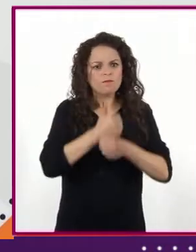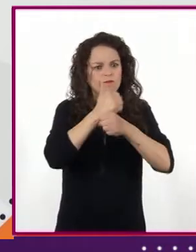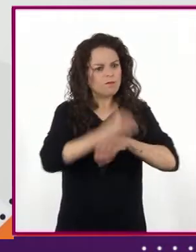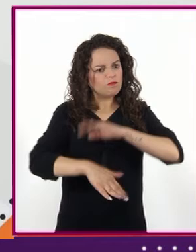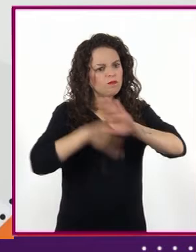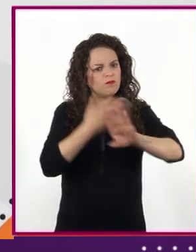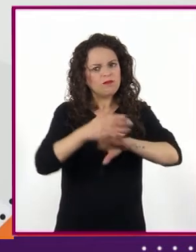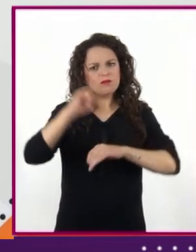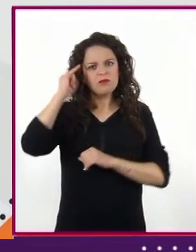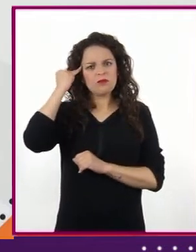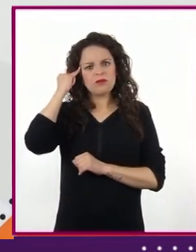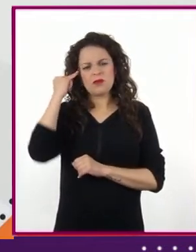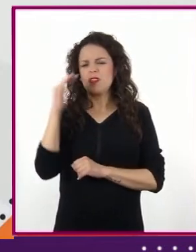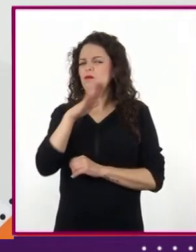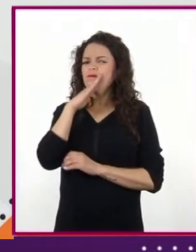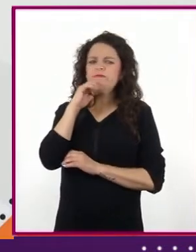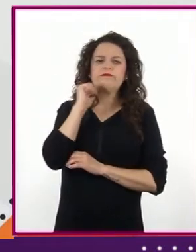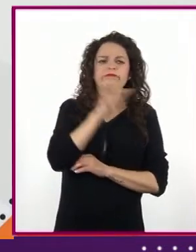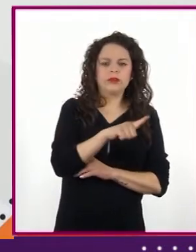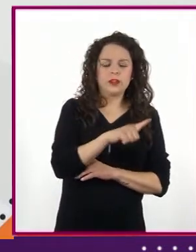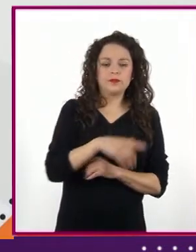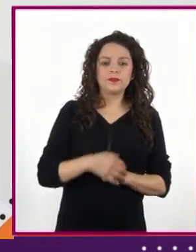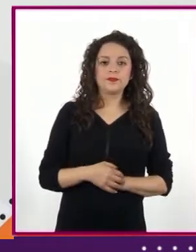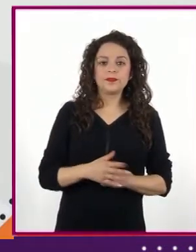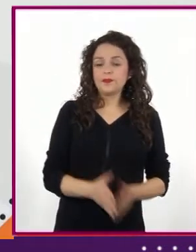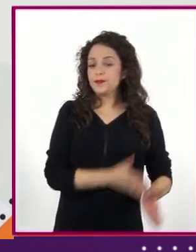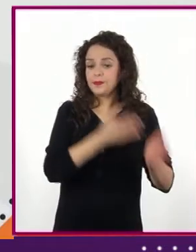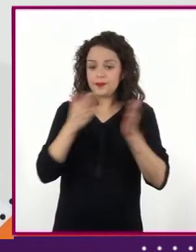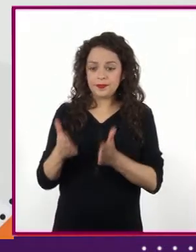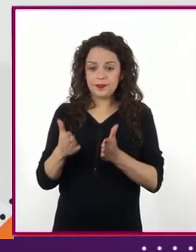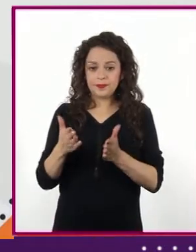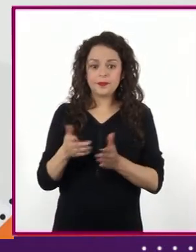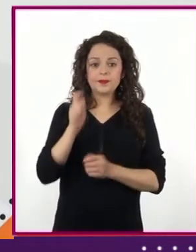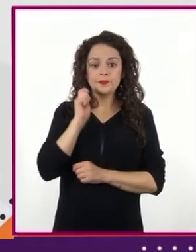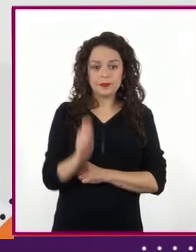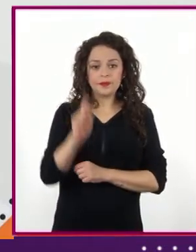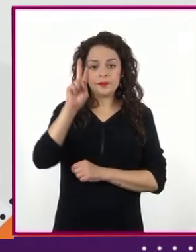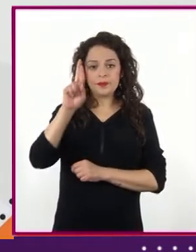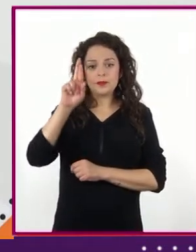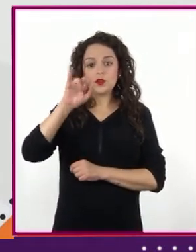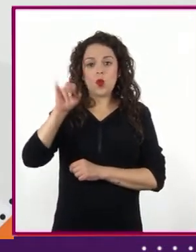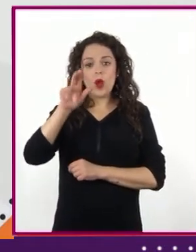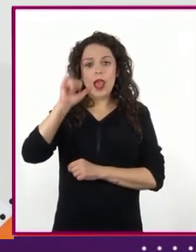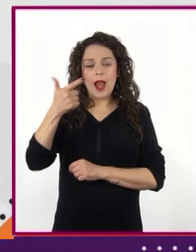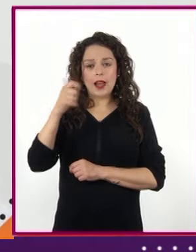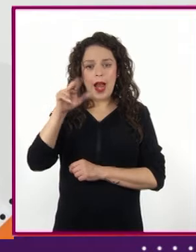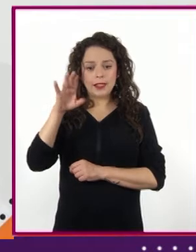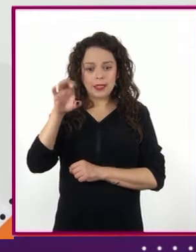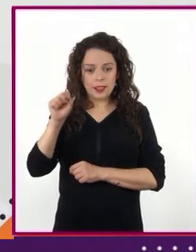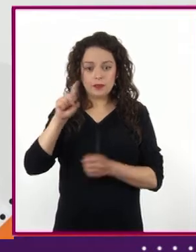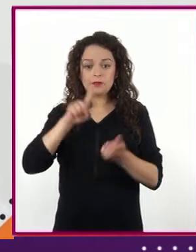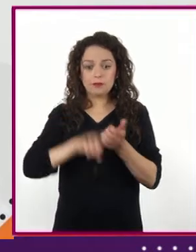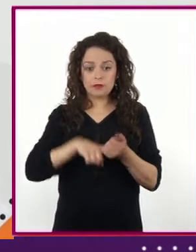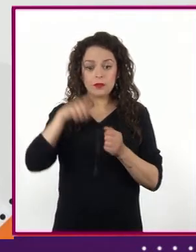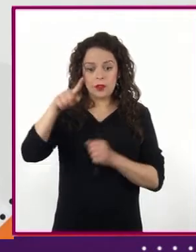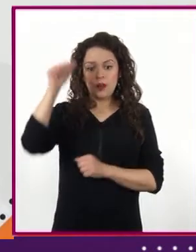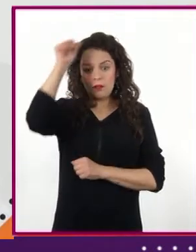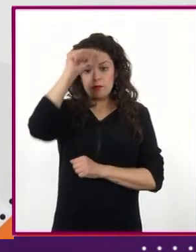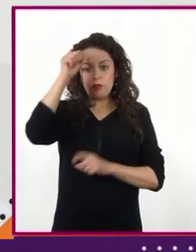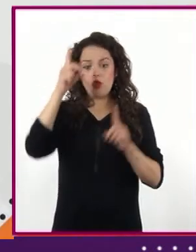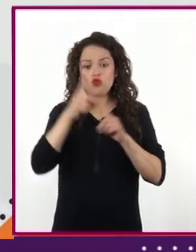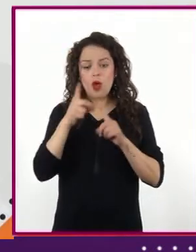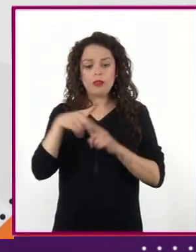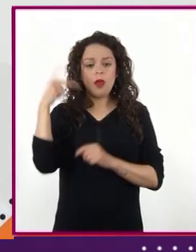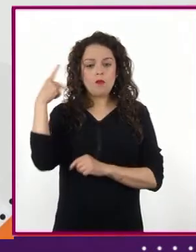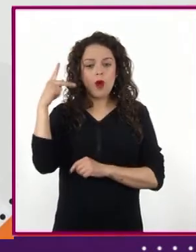los indígenas. Fray Julián Garcés, obispo de Tlaxcala, Puebla, fue un denodado defensor del indígena como